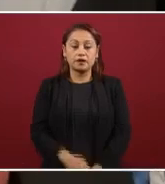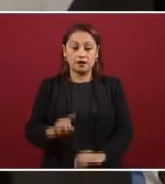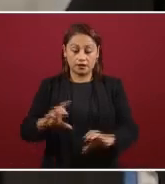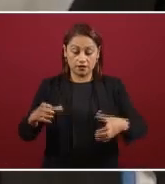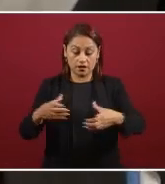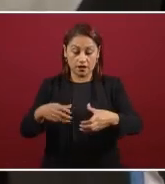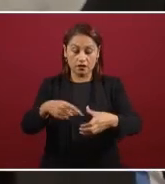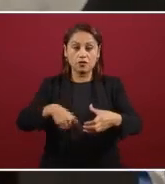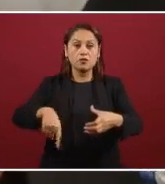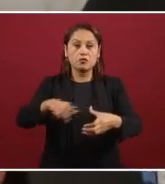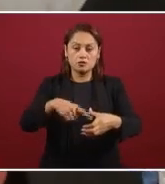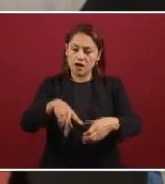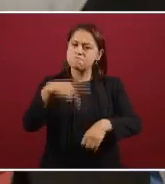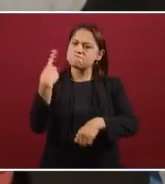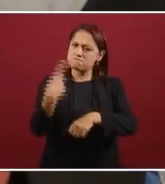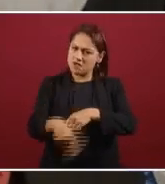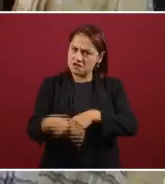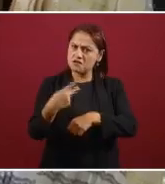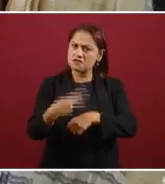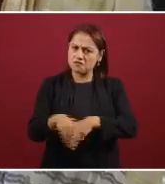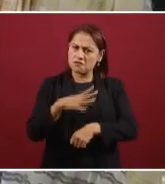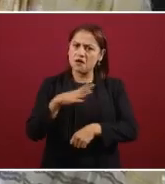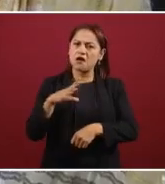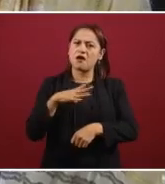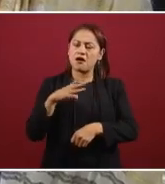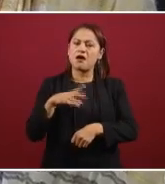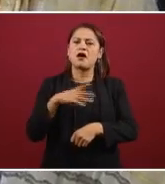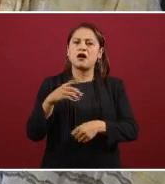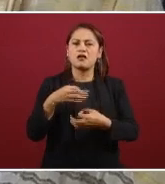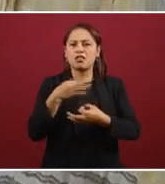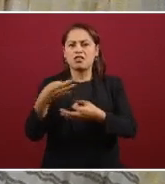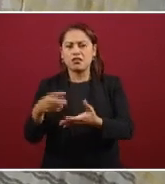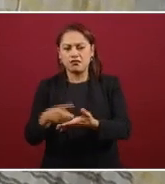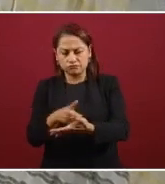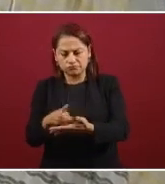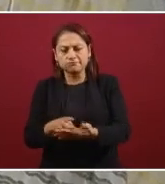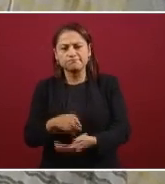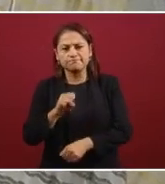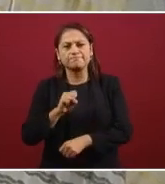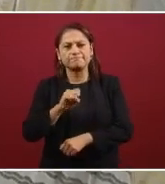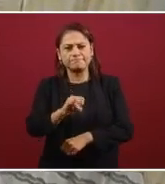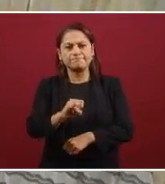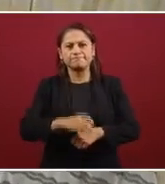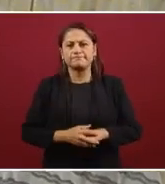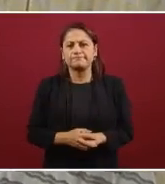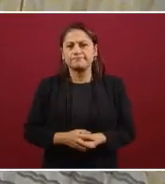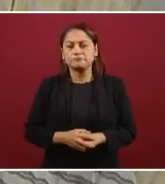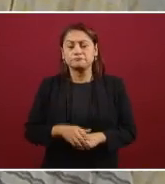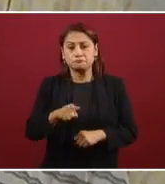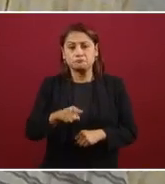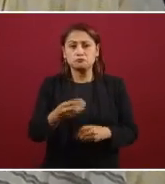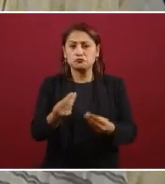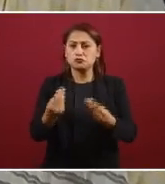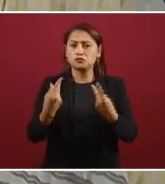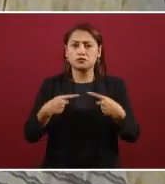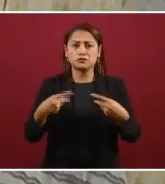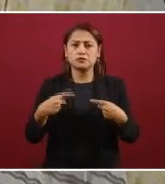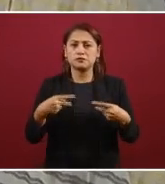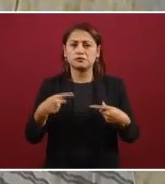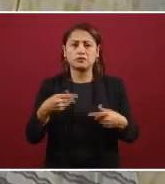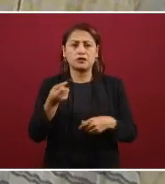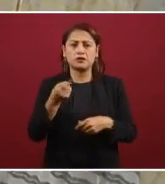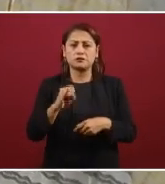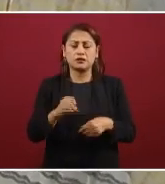hay inseguridad, hay adicciones. Hasta la persona que no te imaginas también está en esta oscuridad, en este camino de